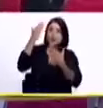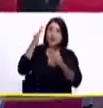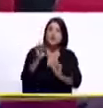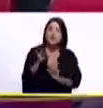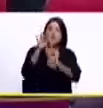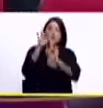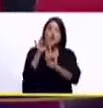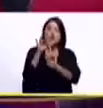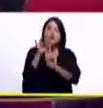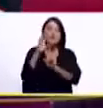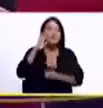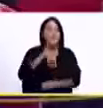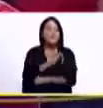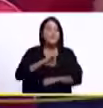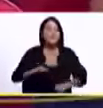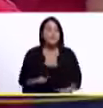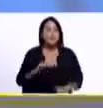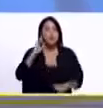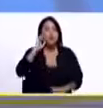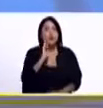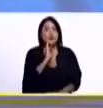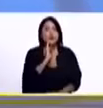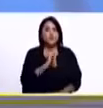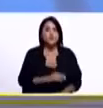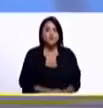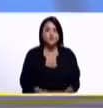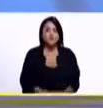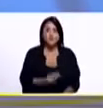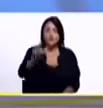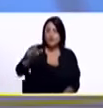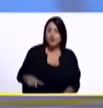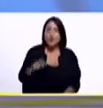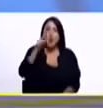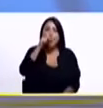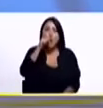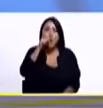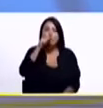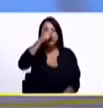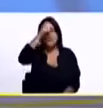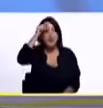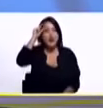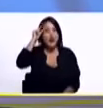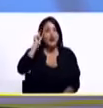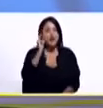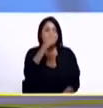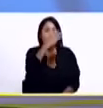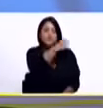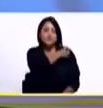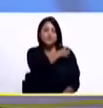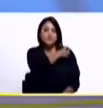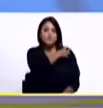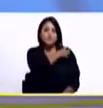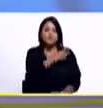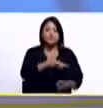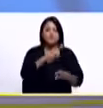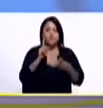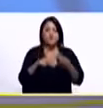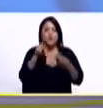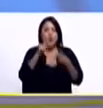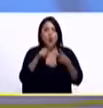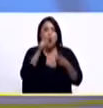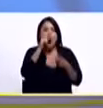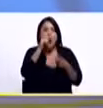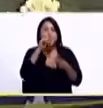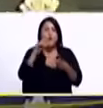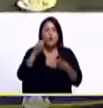a nuestra Fuerza Armada Nacional Bolivariana, el general en jefe Vladimir Padrino López, el general en jefe